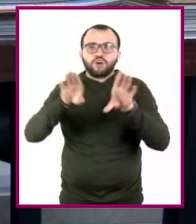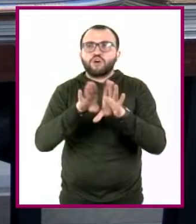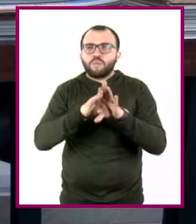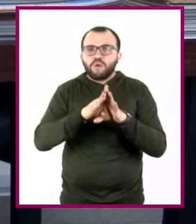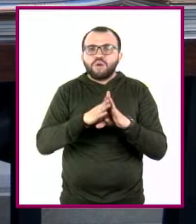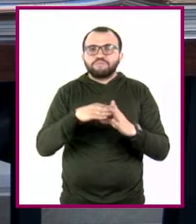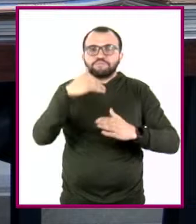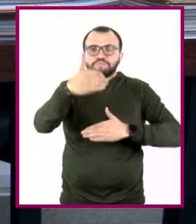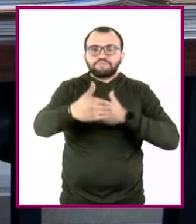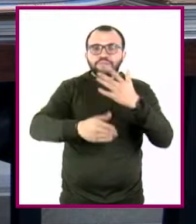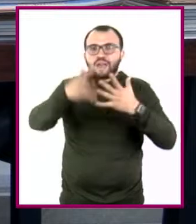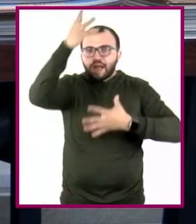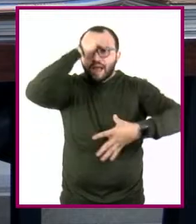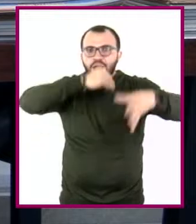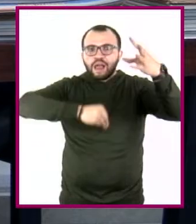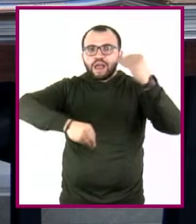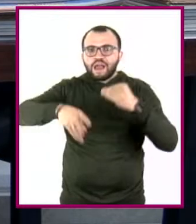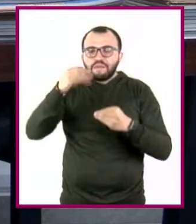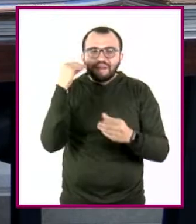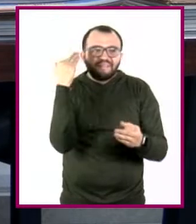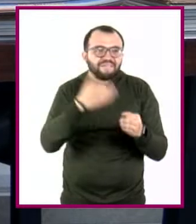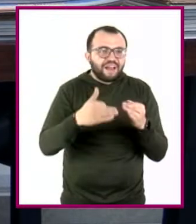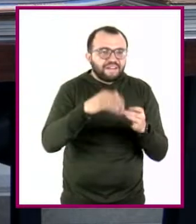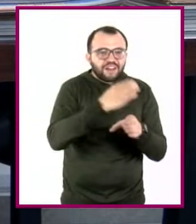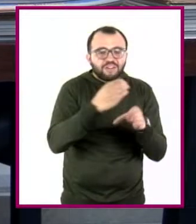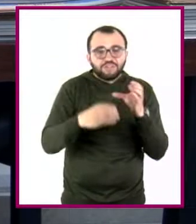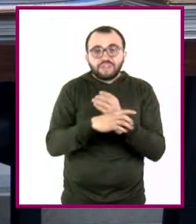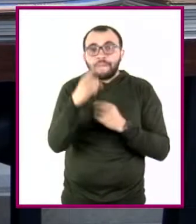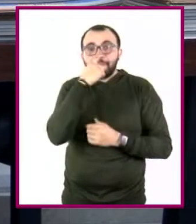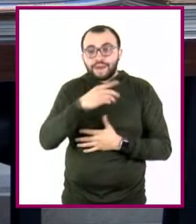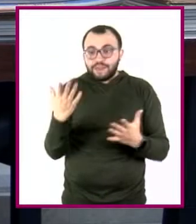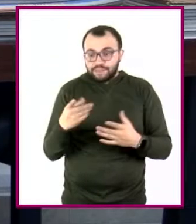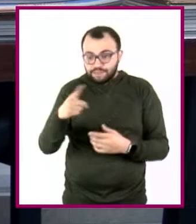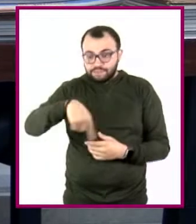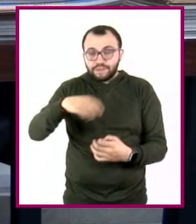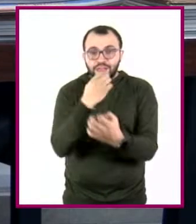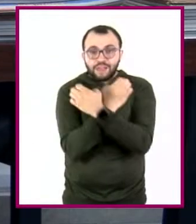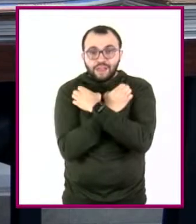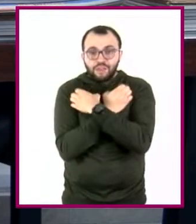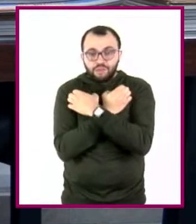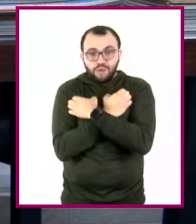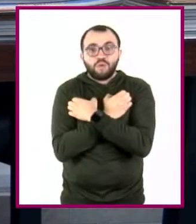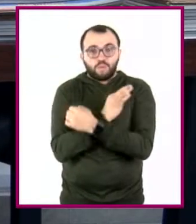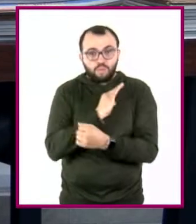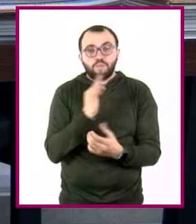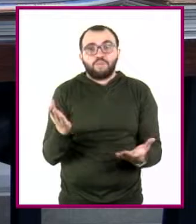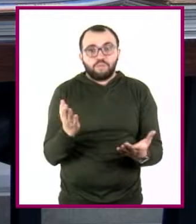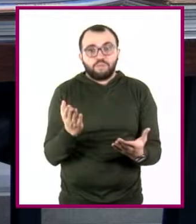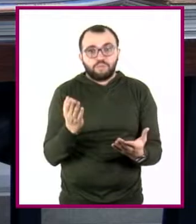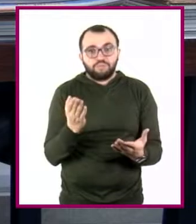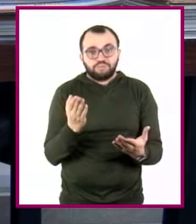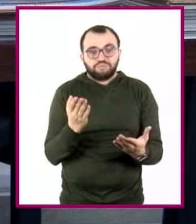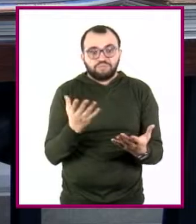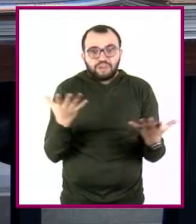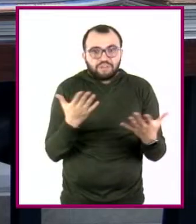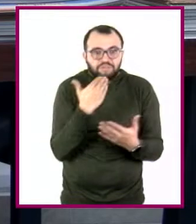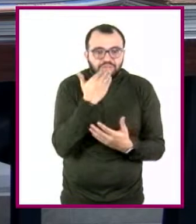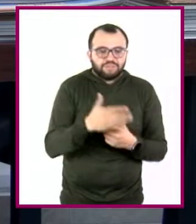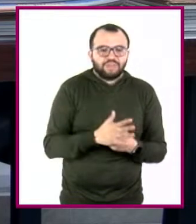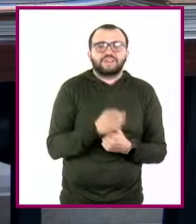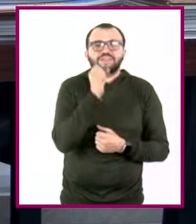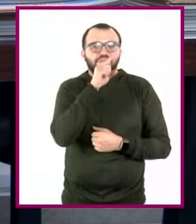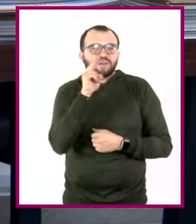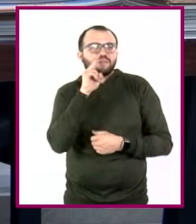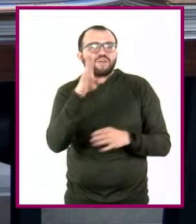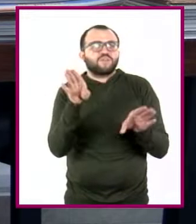aprendizaje, las carencias y las propuestas para que un sistema educativo funcione de la manera óptima. También veremos cómo ha sido